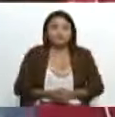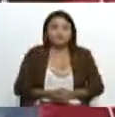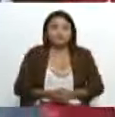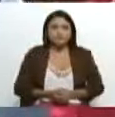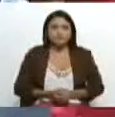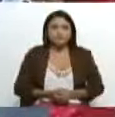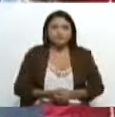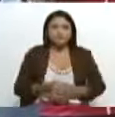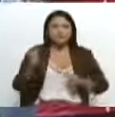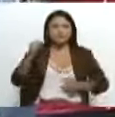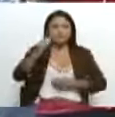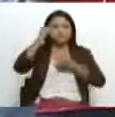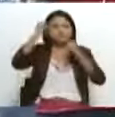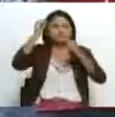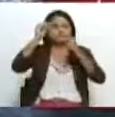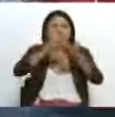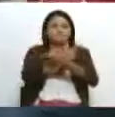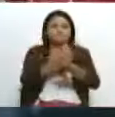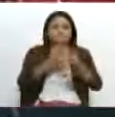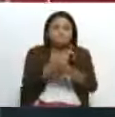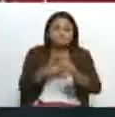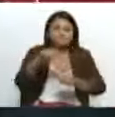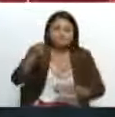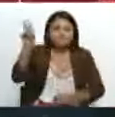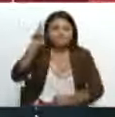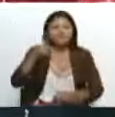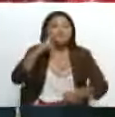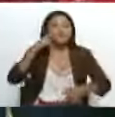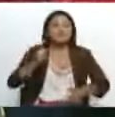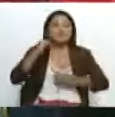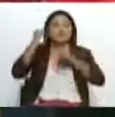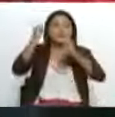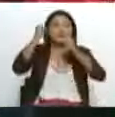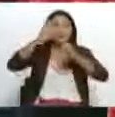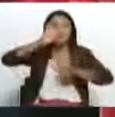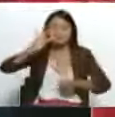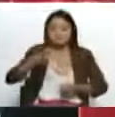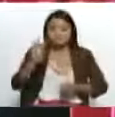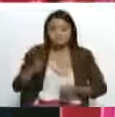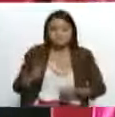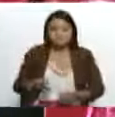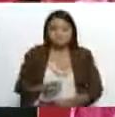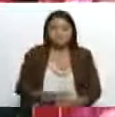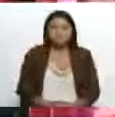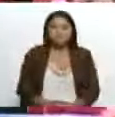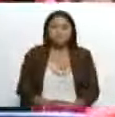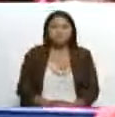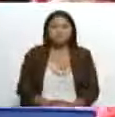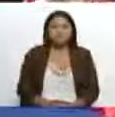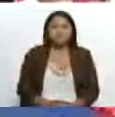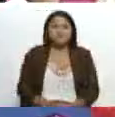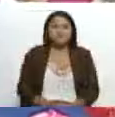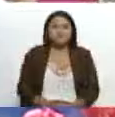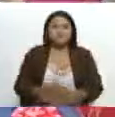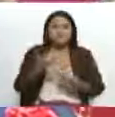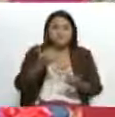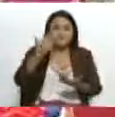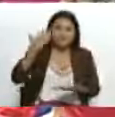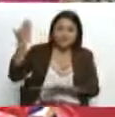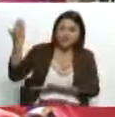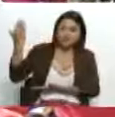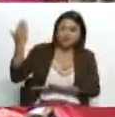nuestra libertad y nuestra independencia! ¡Que viva el Esequibo! Ahora vamos a oír